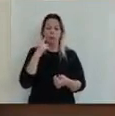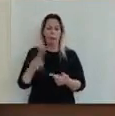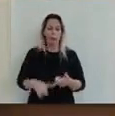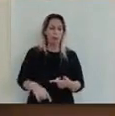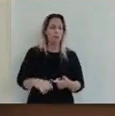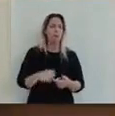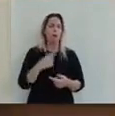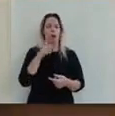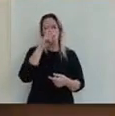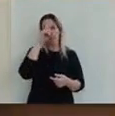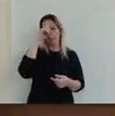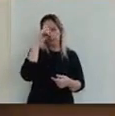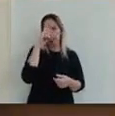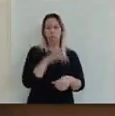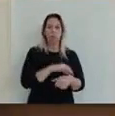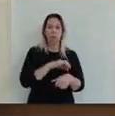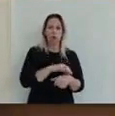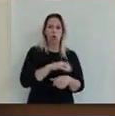¿O se olvidan de eso?